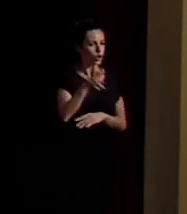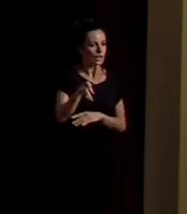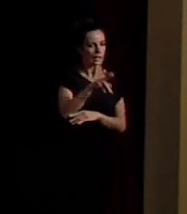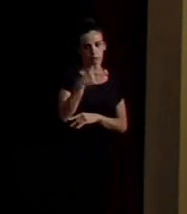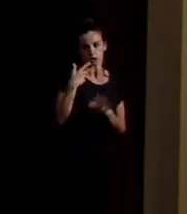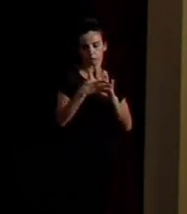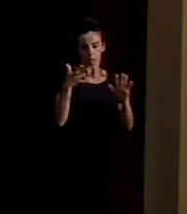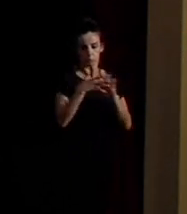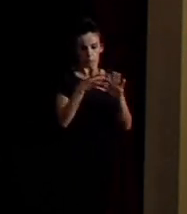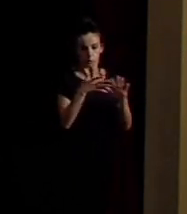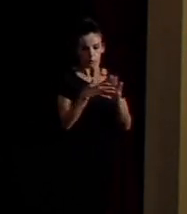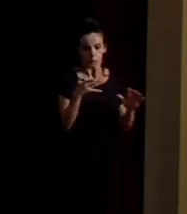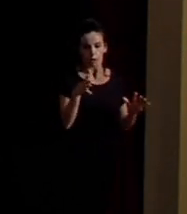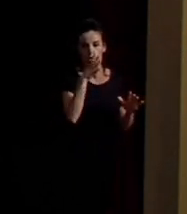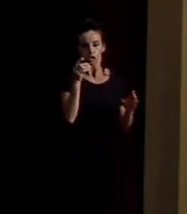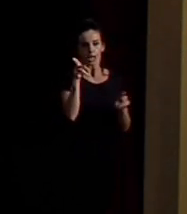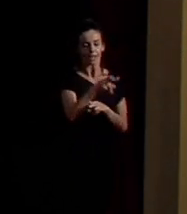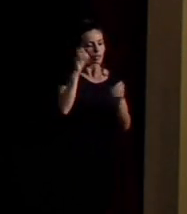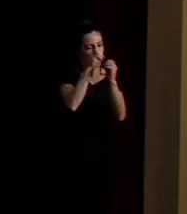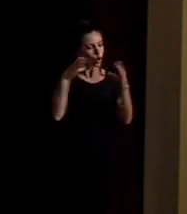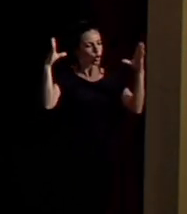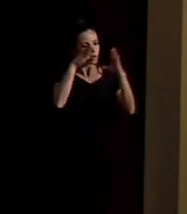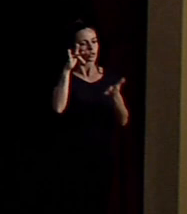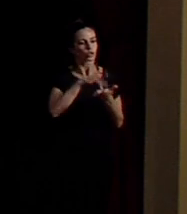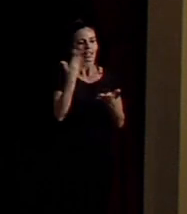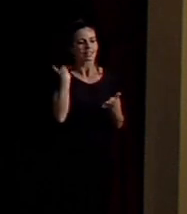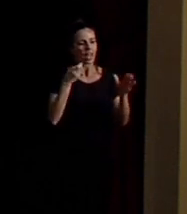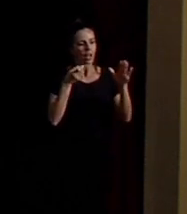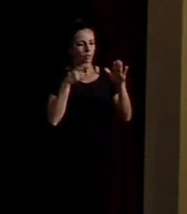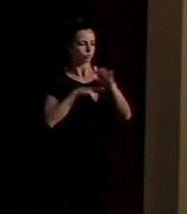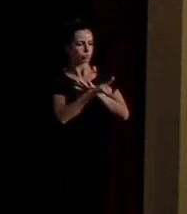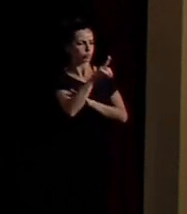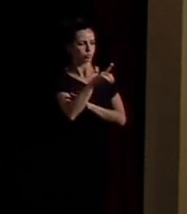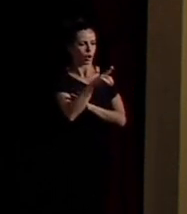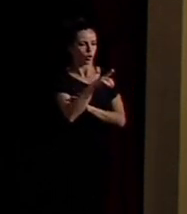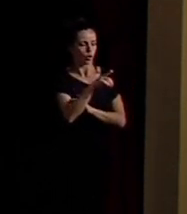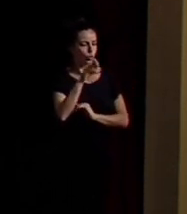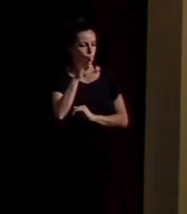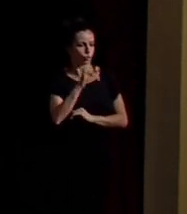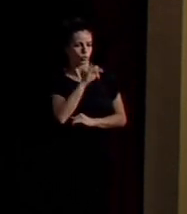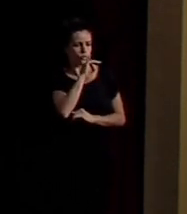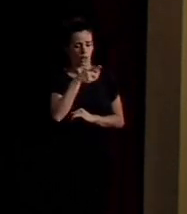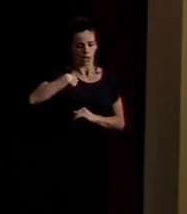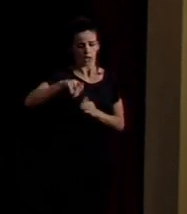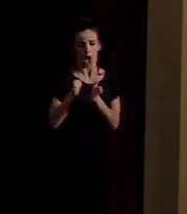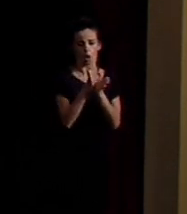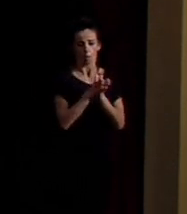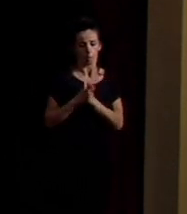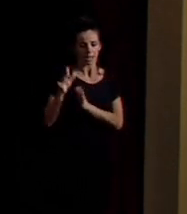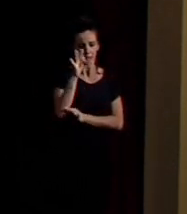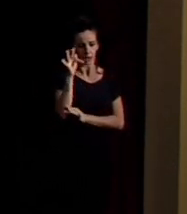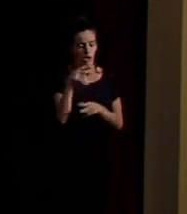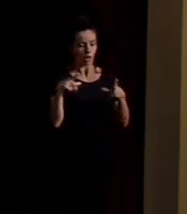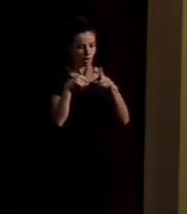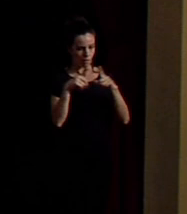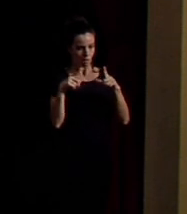muy rápido, conceptos e ideas que han desarrollado más que suficientemente las compañeras teóricas del feminismo, vivimos